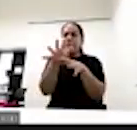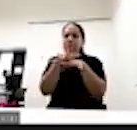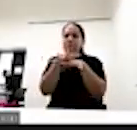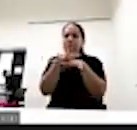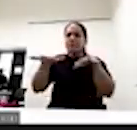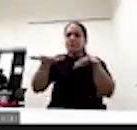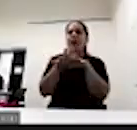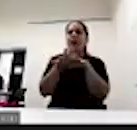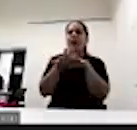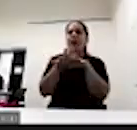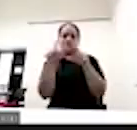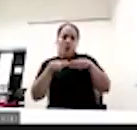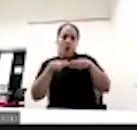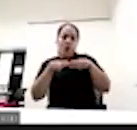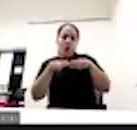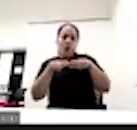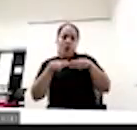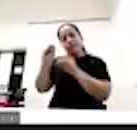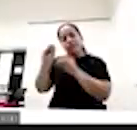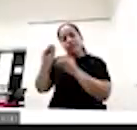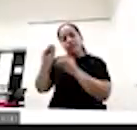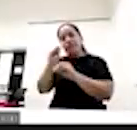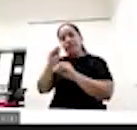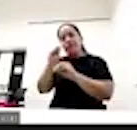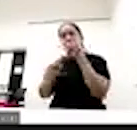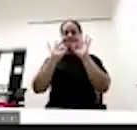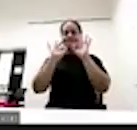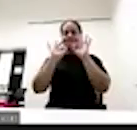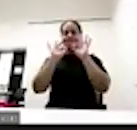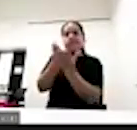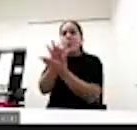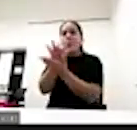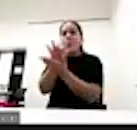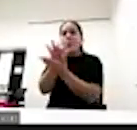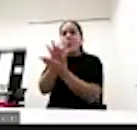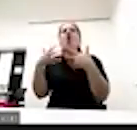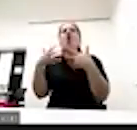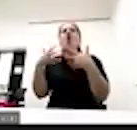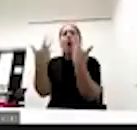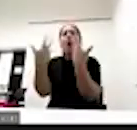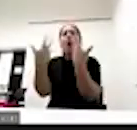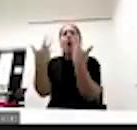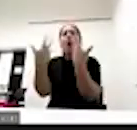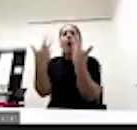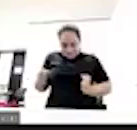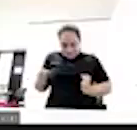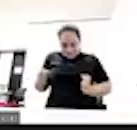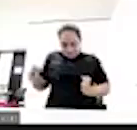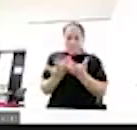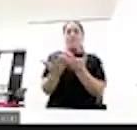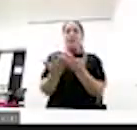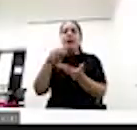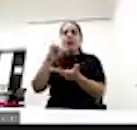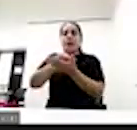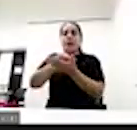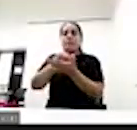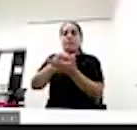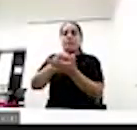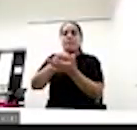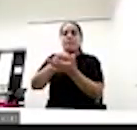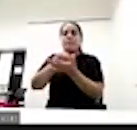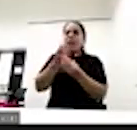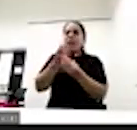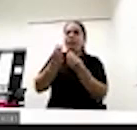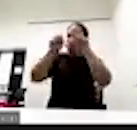crear otros mundos posibles, desde las tripas, desde adentro, en el registro de la posibilidad, porque aún no